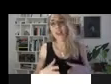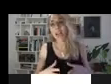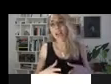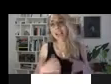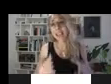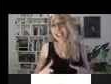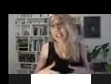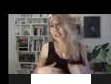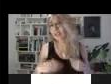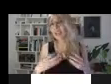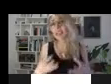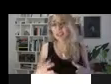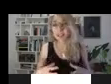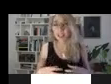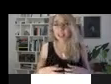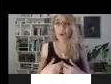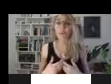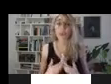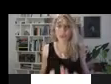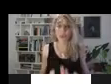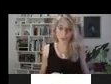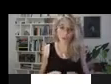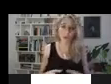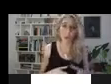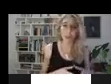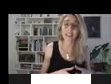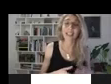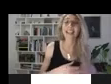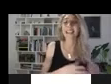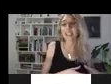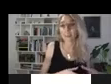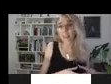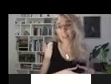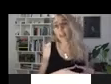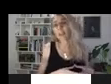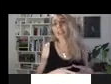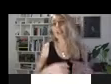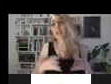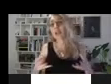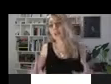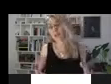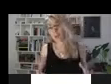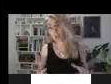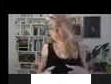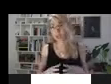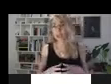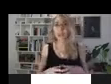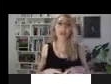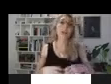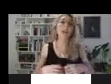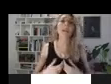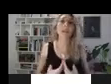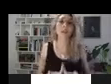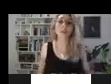que determinadas líneas, tendencias o procesos en los cuales se legitiman determinado tipo de